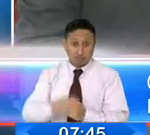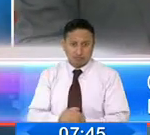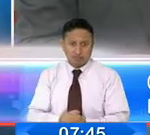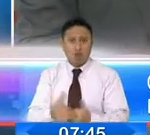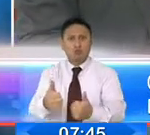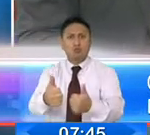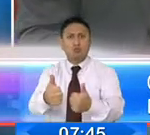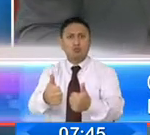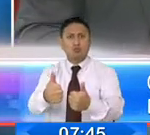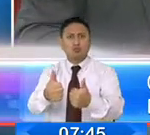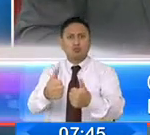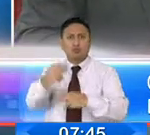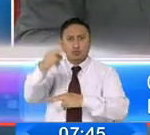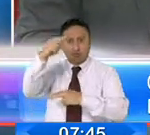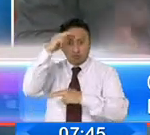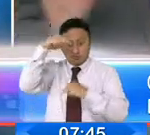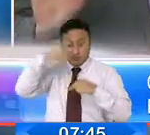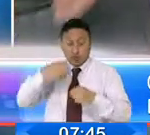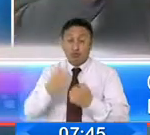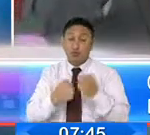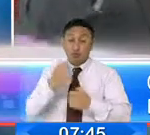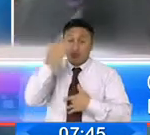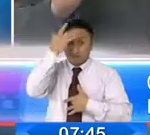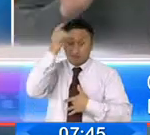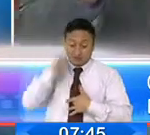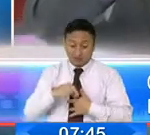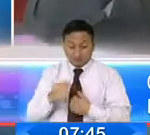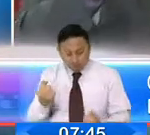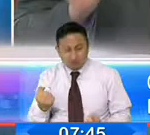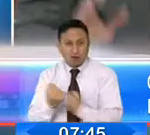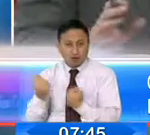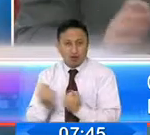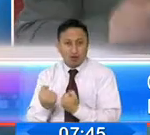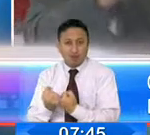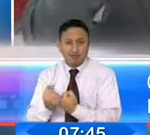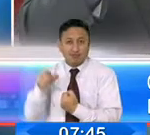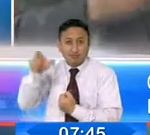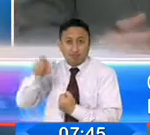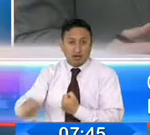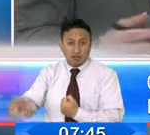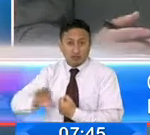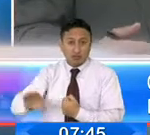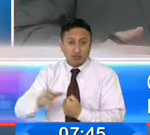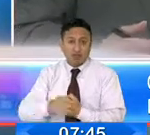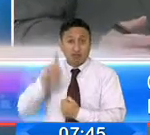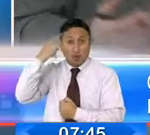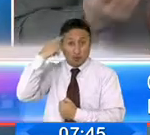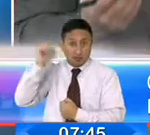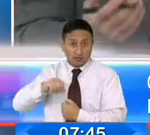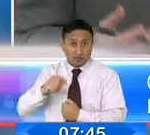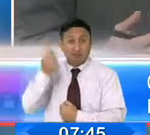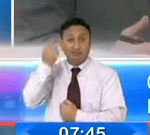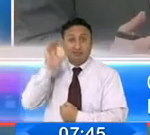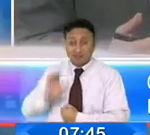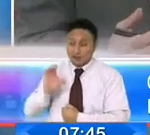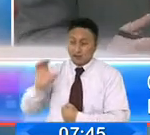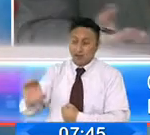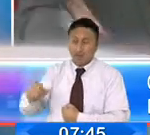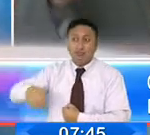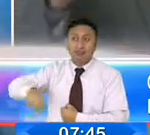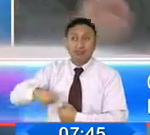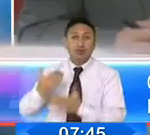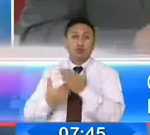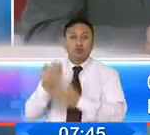tan necesario en esta época de pandemias seguir empujando la esperanza a todos y más aún el gobierno entregando fondos a estos